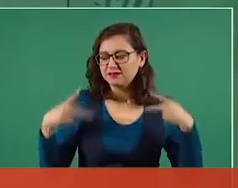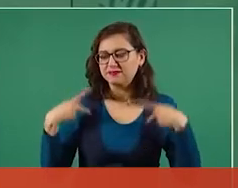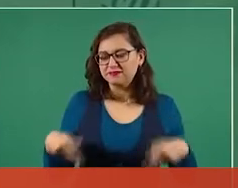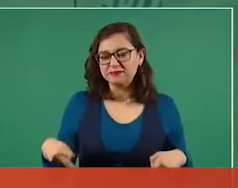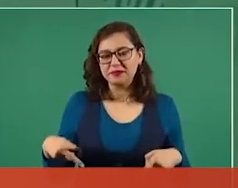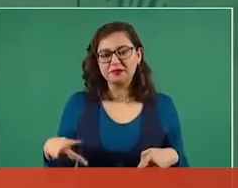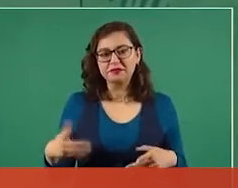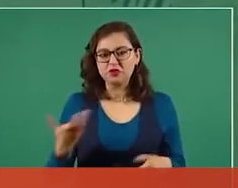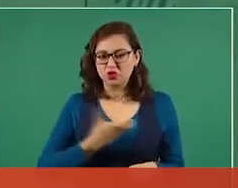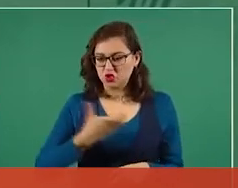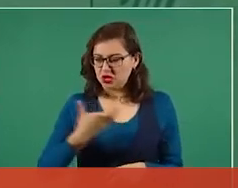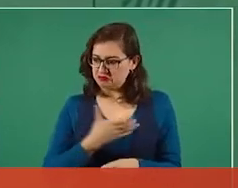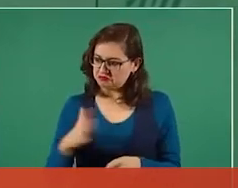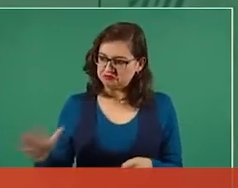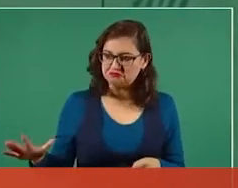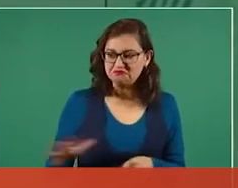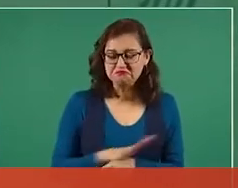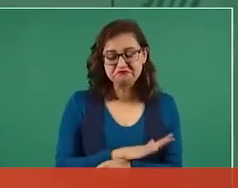pero bueno,